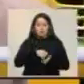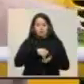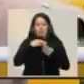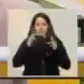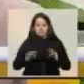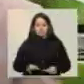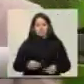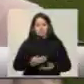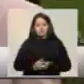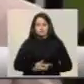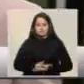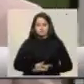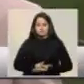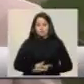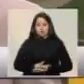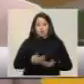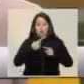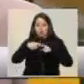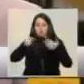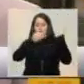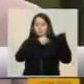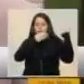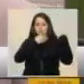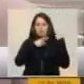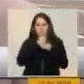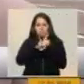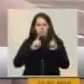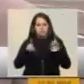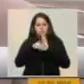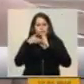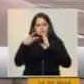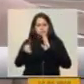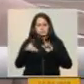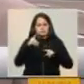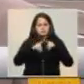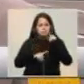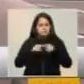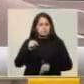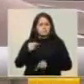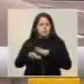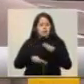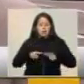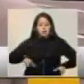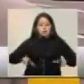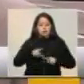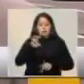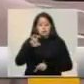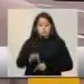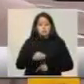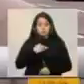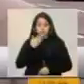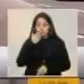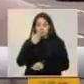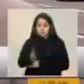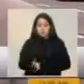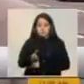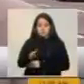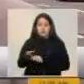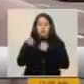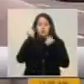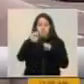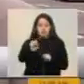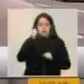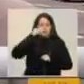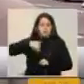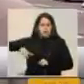físicas. Mientras tanto, diputados del Bloque Democrático del Consejo Legislativo Regional en esta zona del país acudieron a la sede de la Defensoría